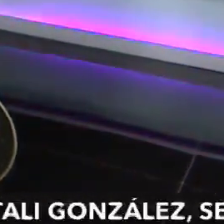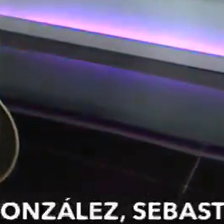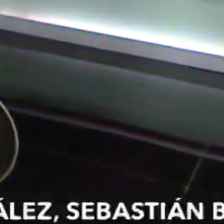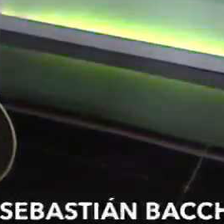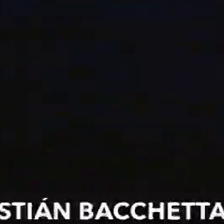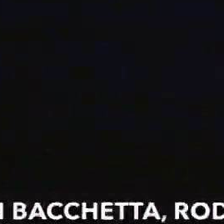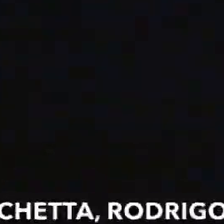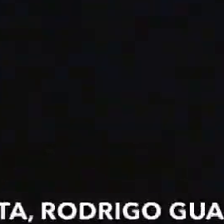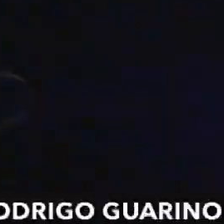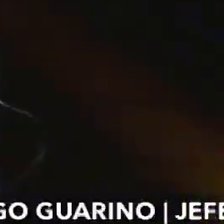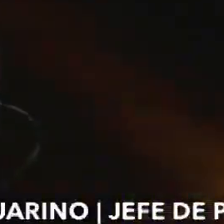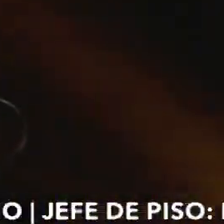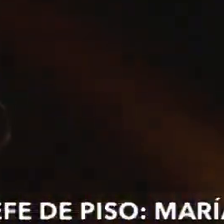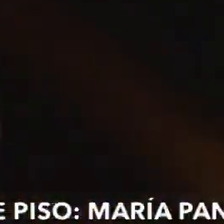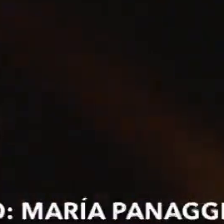delator.